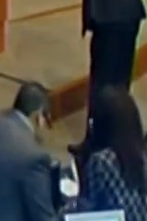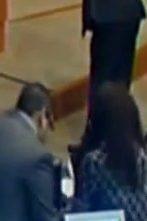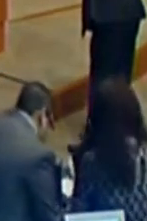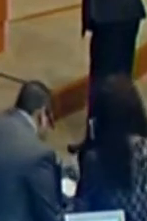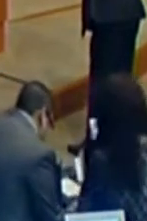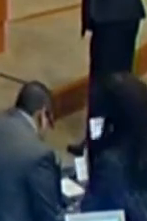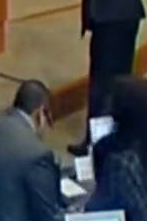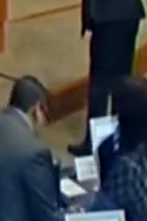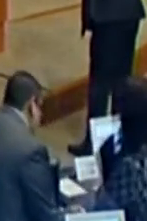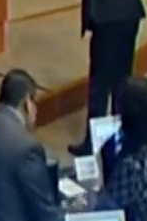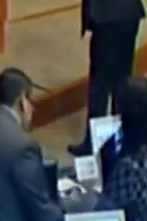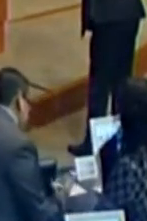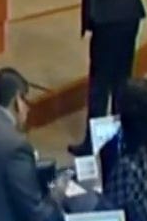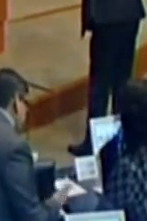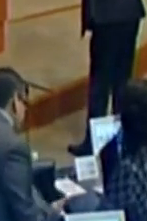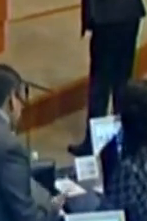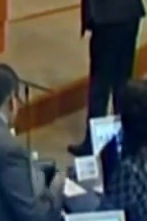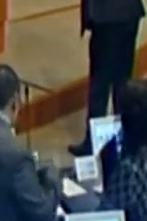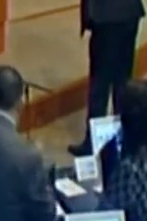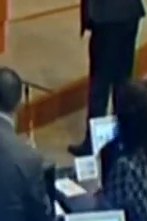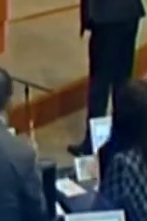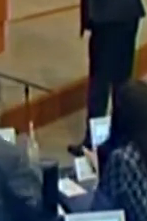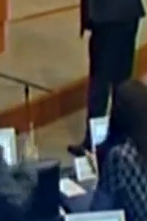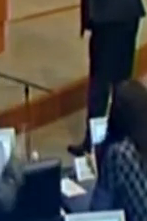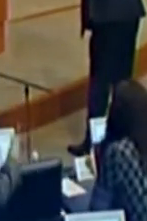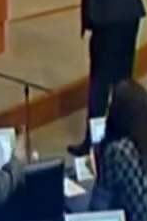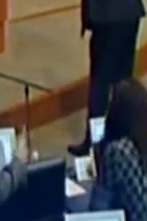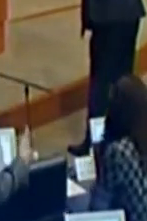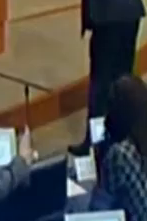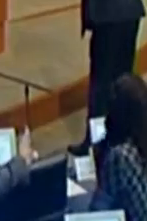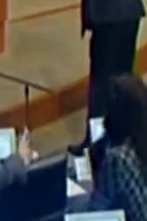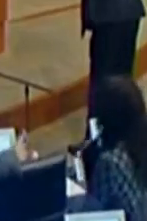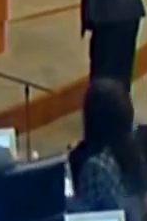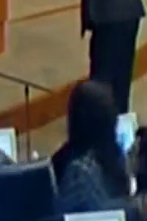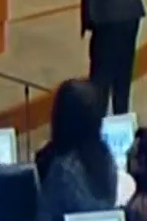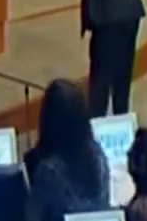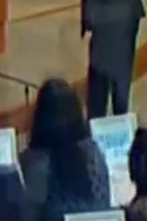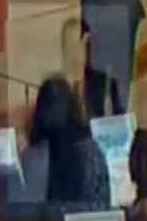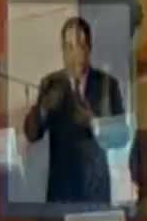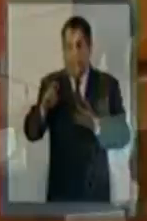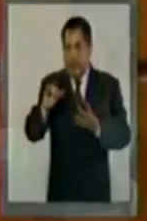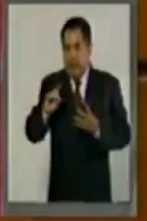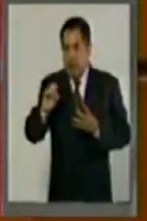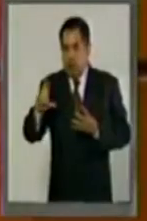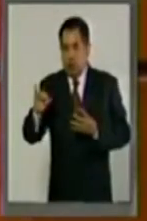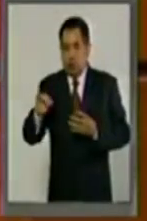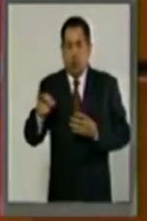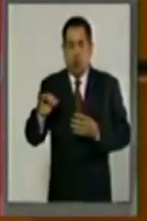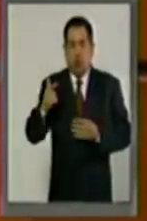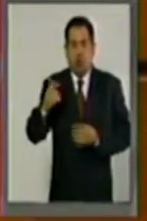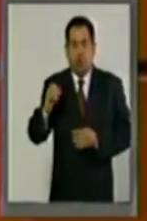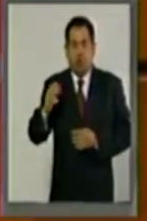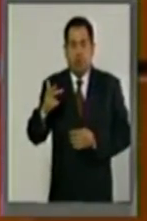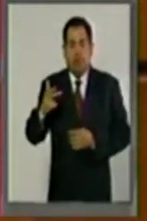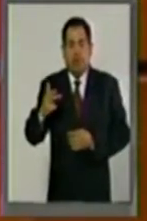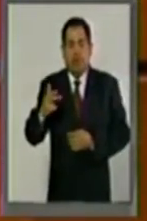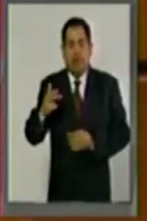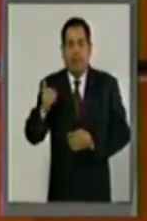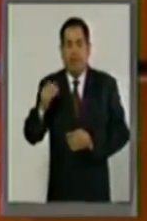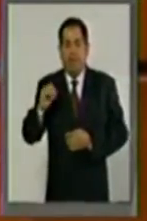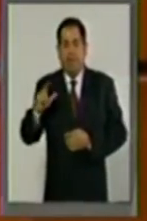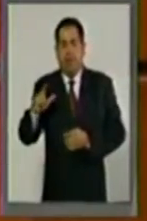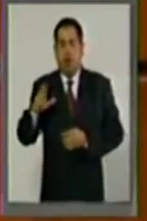Liliana Álvarez García, Angélica del Rosario Araujo Lara, Lisbeth Hernández Lecona, María del Rocío Pineda Gochi y Meli Romero